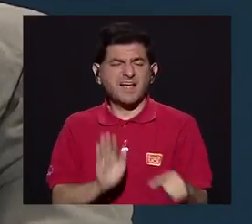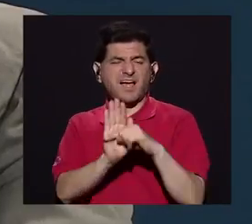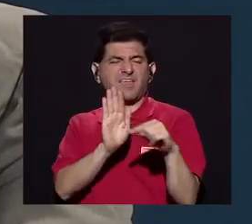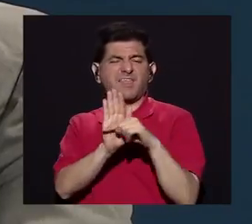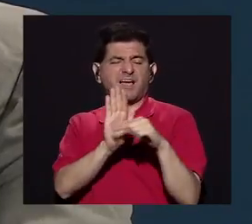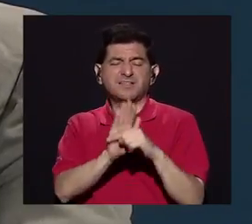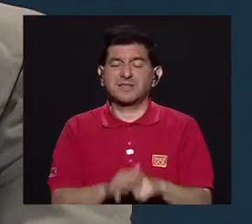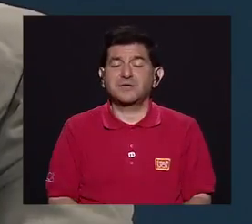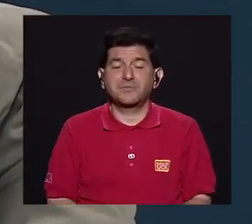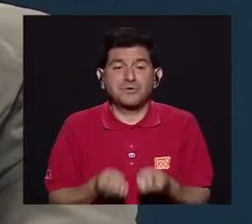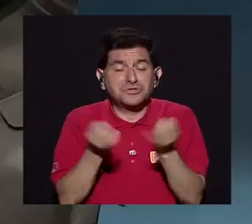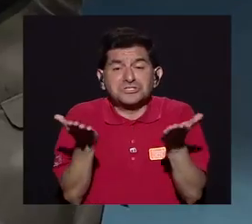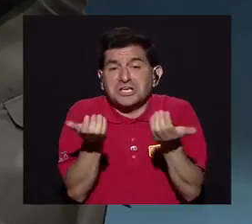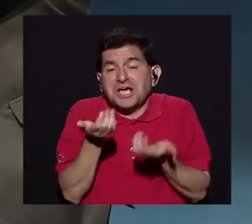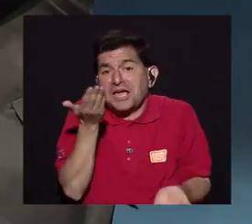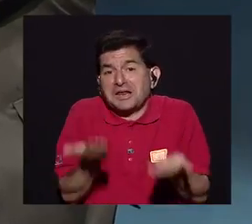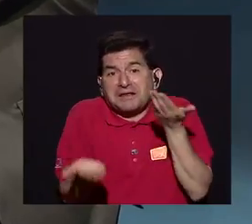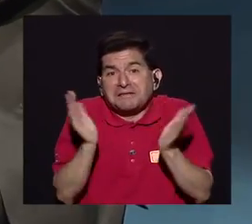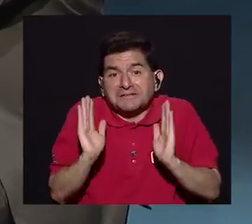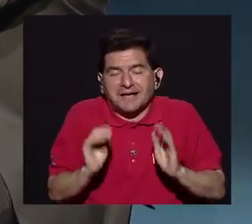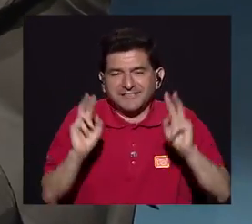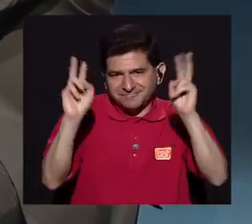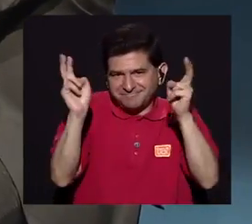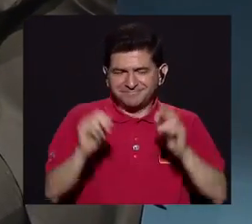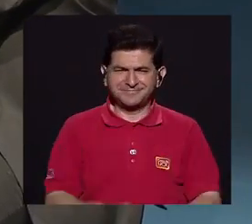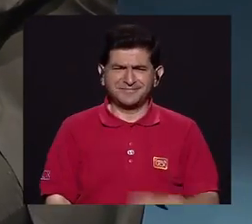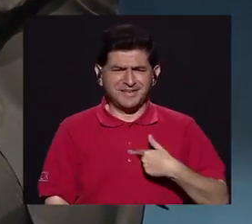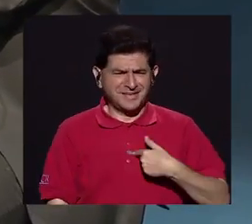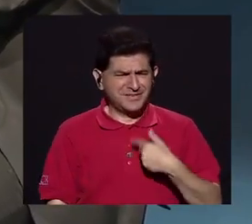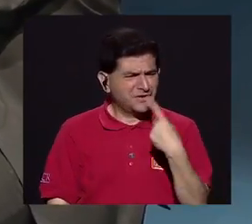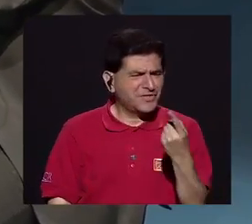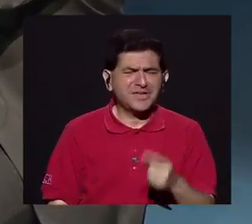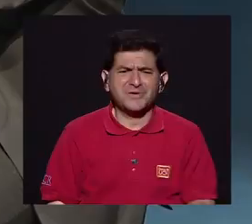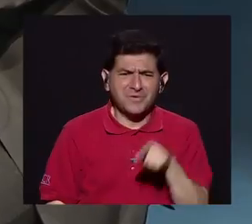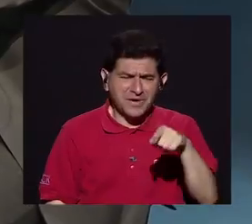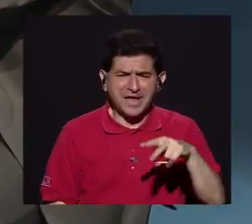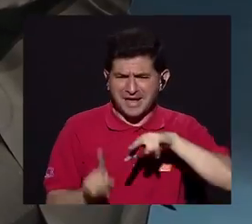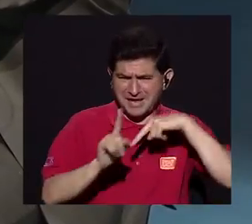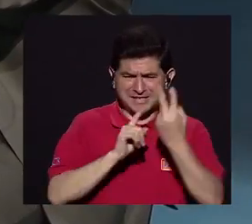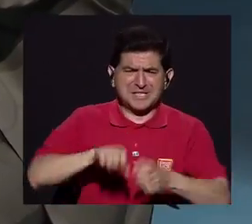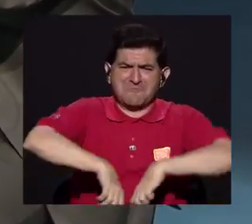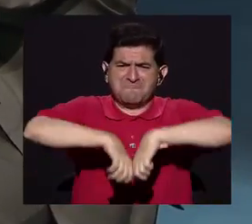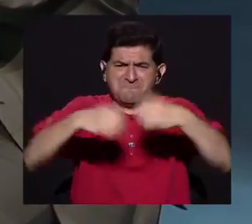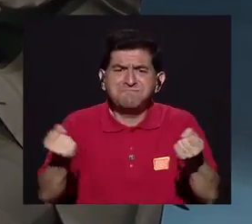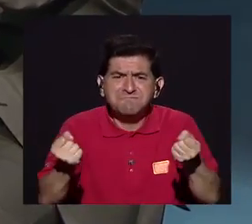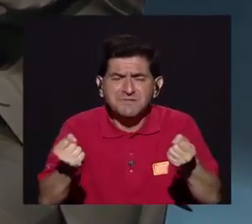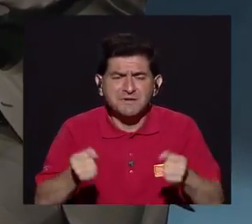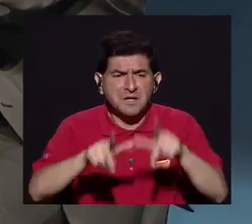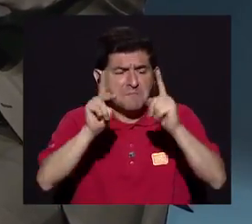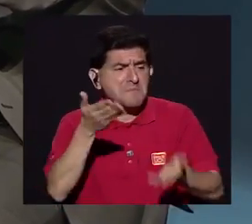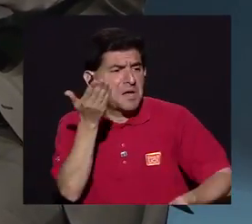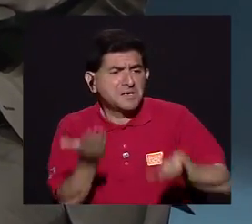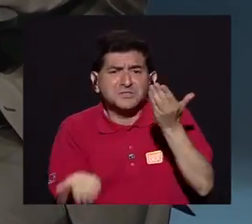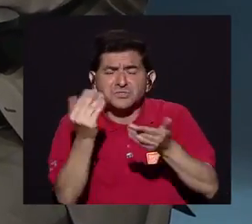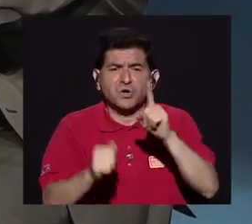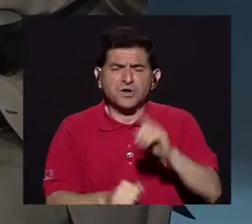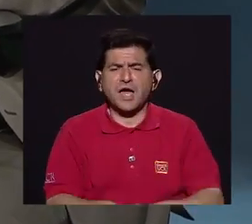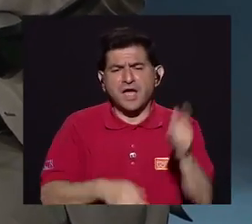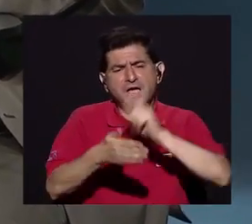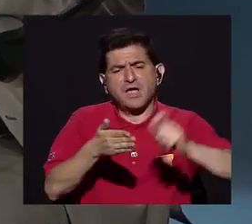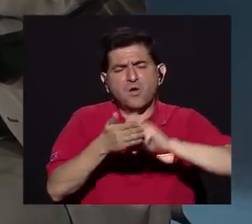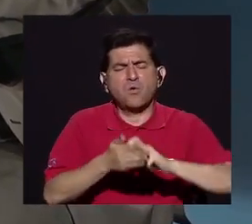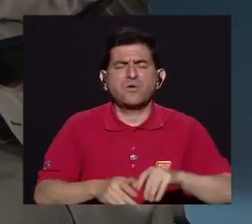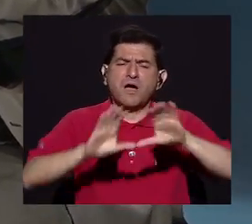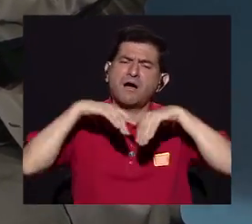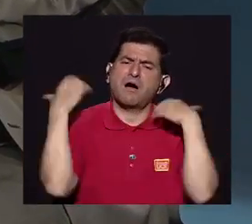pesimismo sin querer queriendo, como decían. Y, uh-huh. ¿Y qué sucede? Yo creo que hay que romper ese paradigma. ¿Por qué? Porque de repente alguien en una academia,